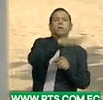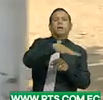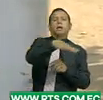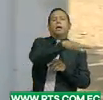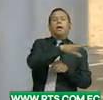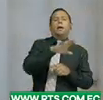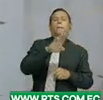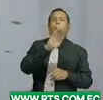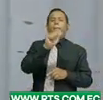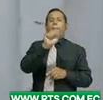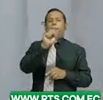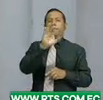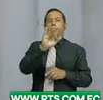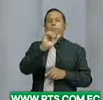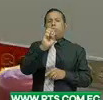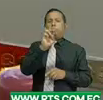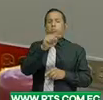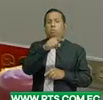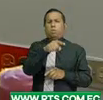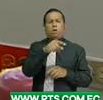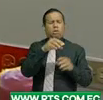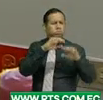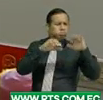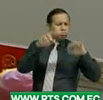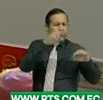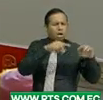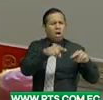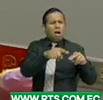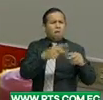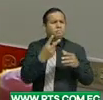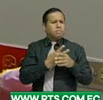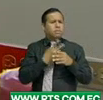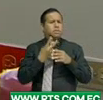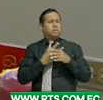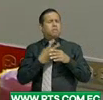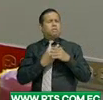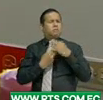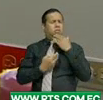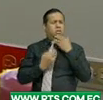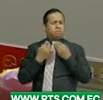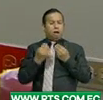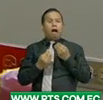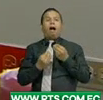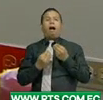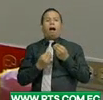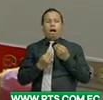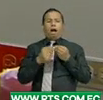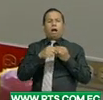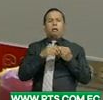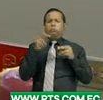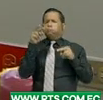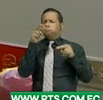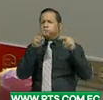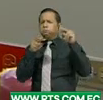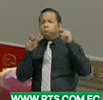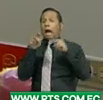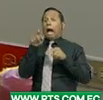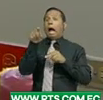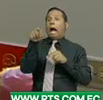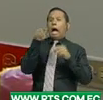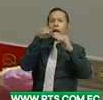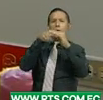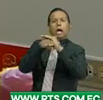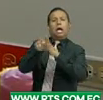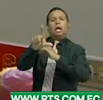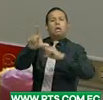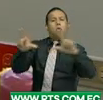vacío, pero siguiendo con las técnicas investigativas, 5 cuadras más adelante encontramos la bodega donde estaba todo el producto que fue